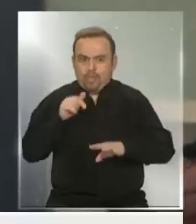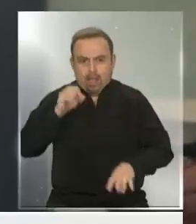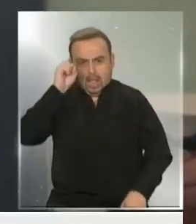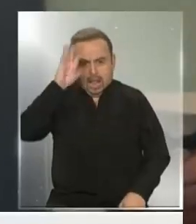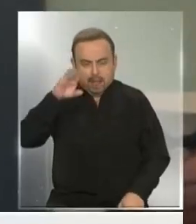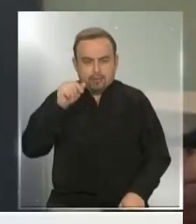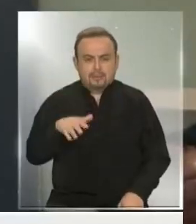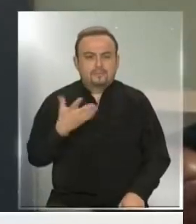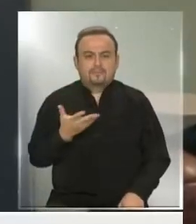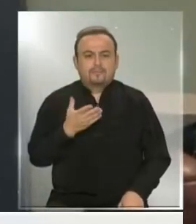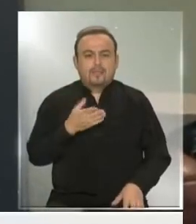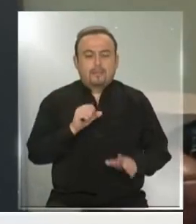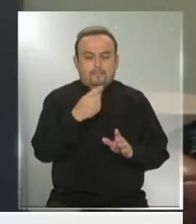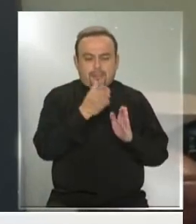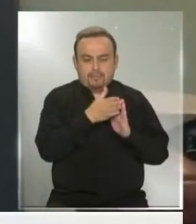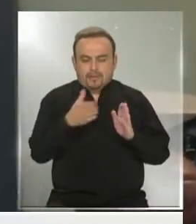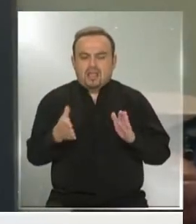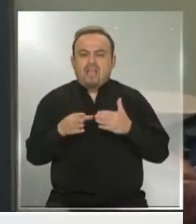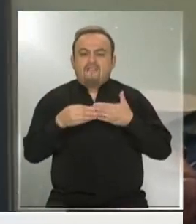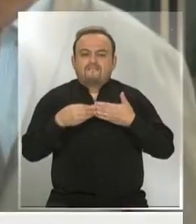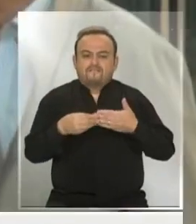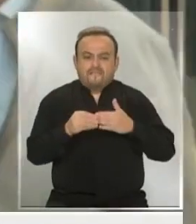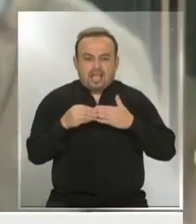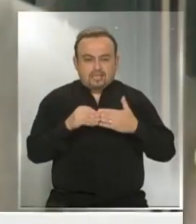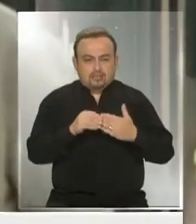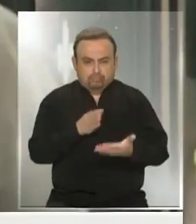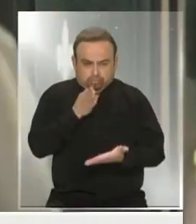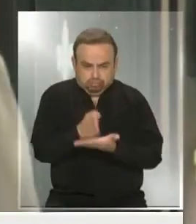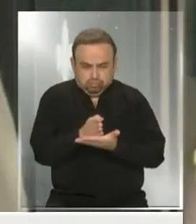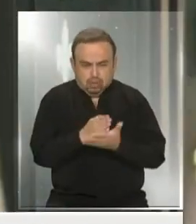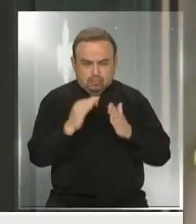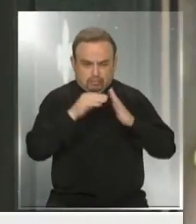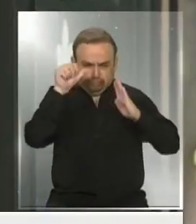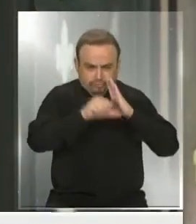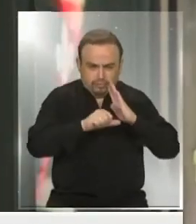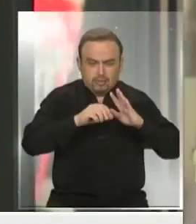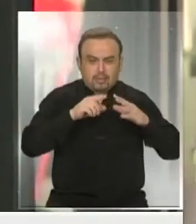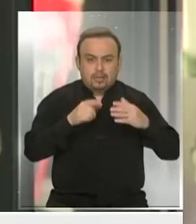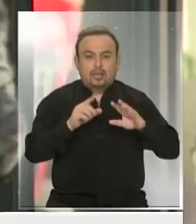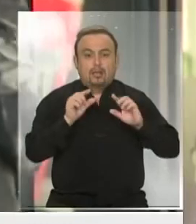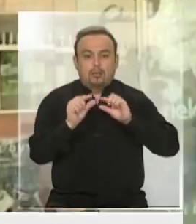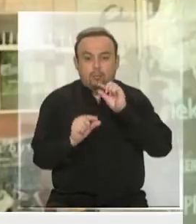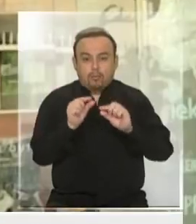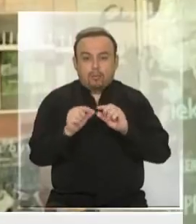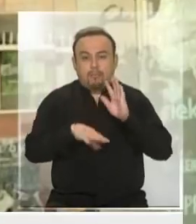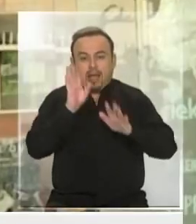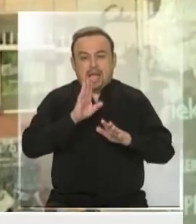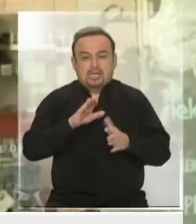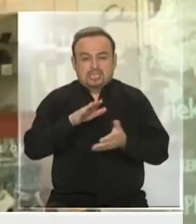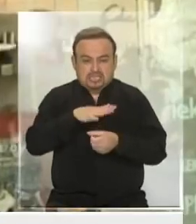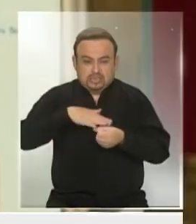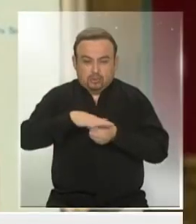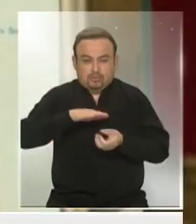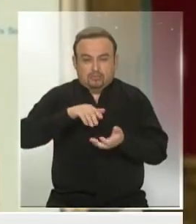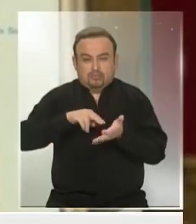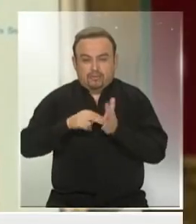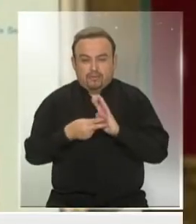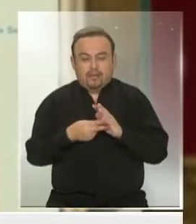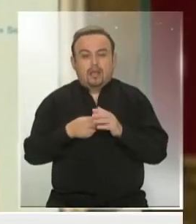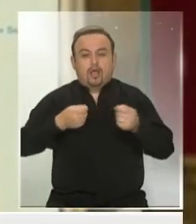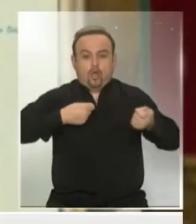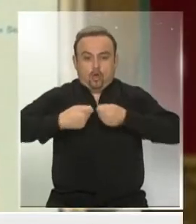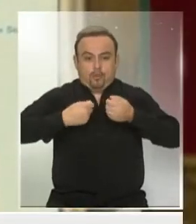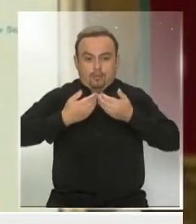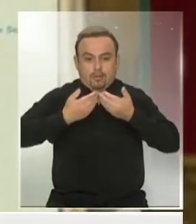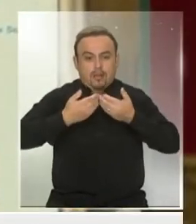entró hoy a la primera fase de flexibilización de las restricciones enfocado en quienes han sido más golpeados en esta pandemia abrió el